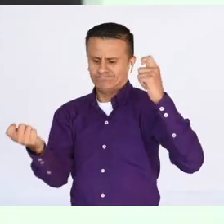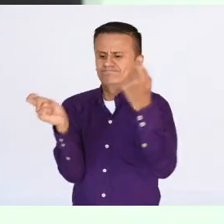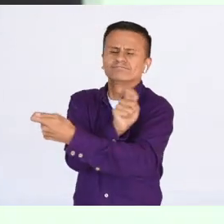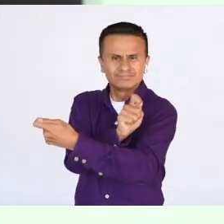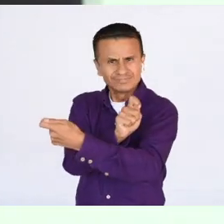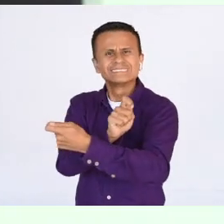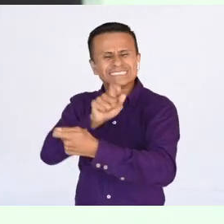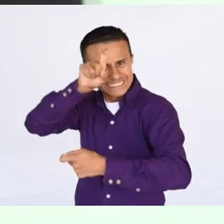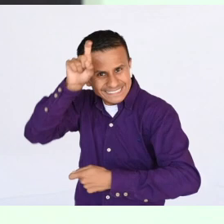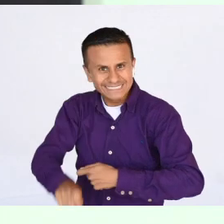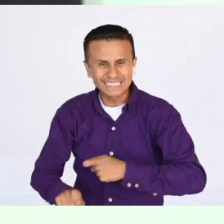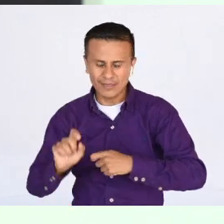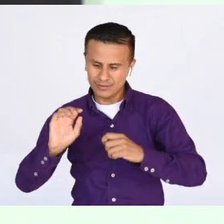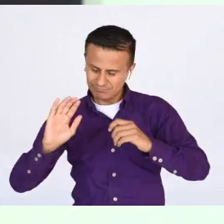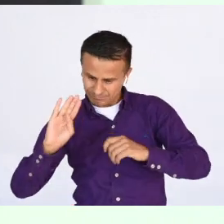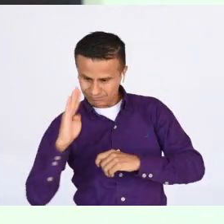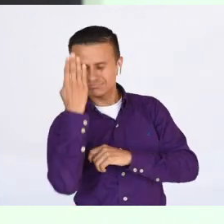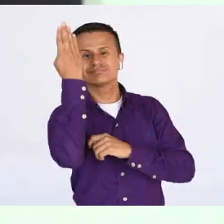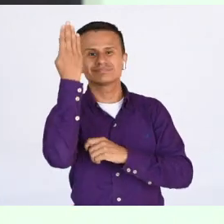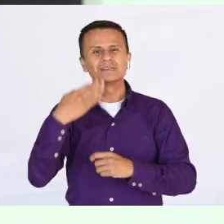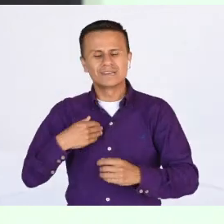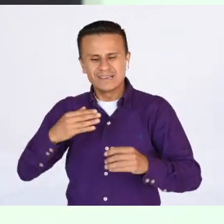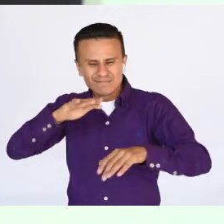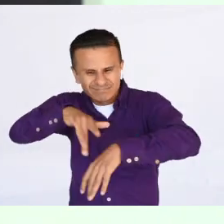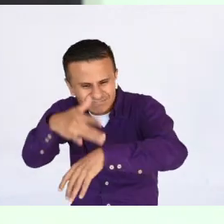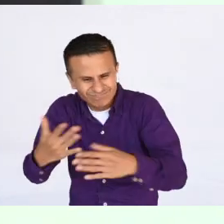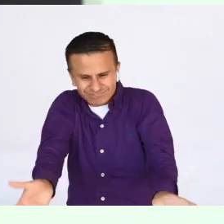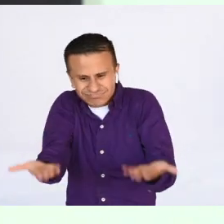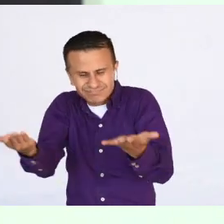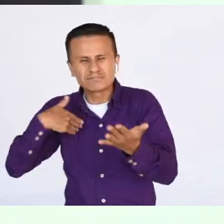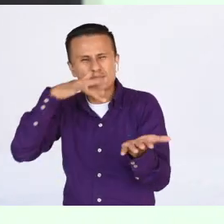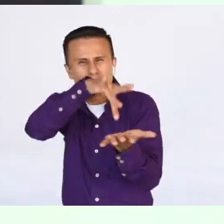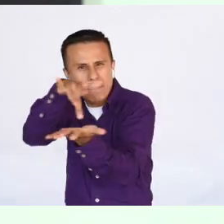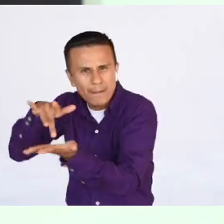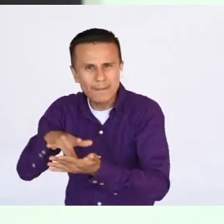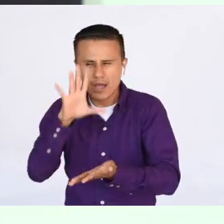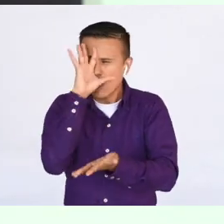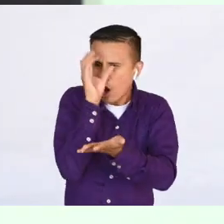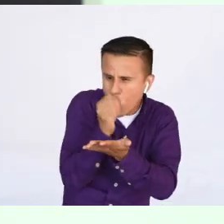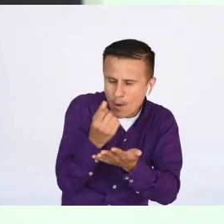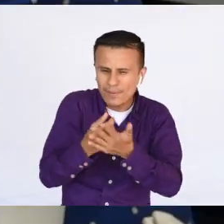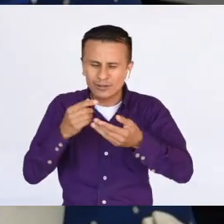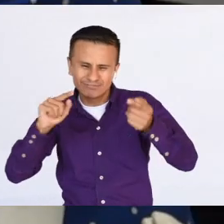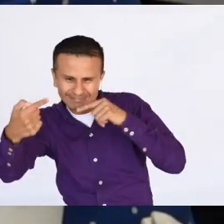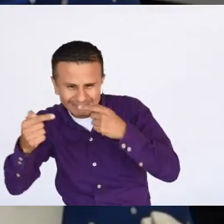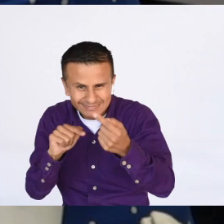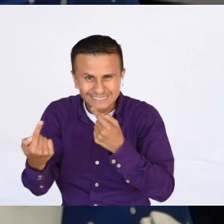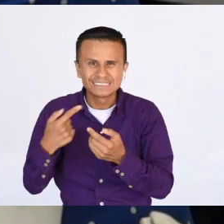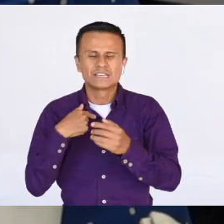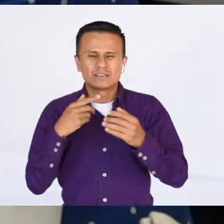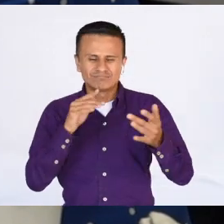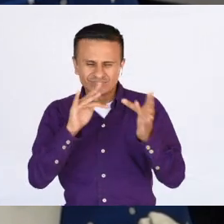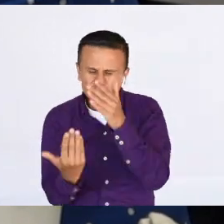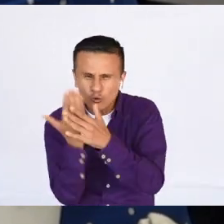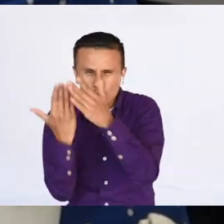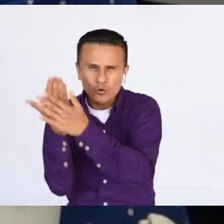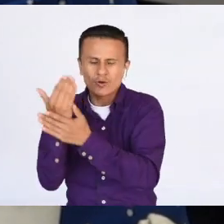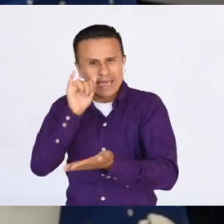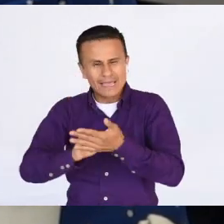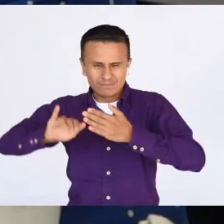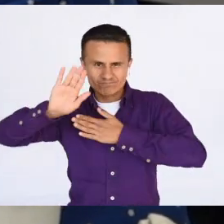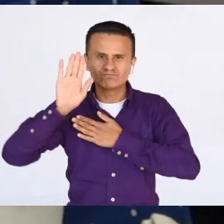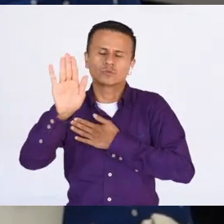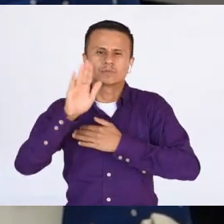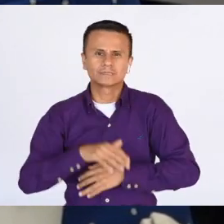compromete con el cambio, con la transformación, promueve la participación, el pensamiento crítico y la construcción de